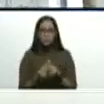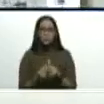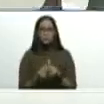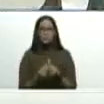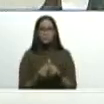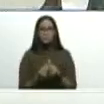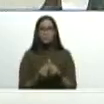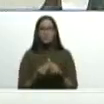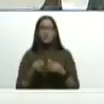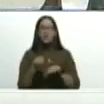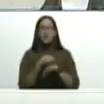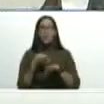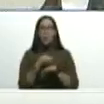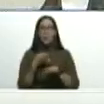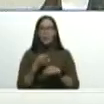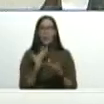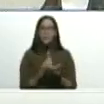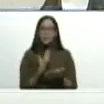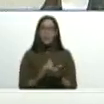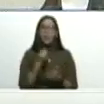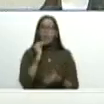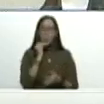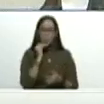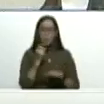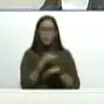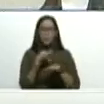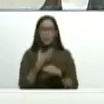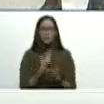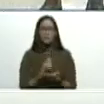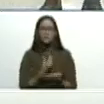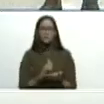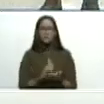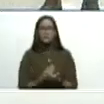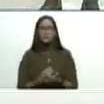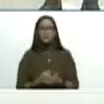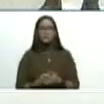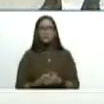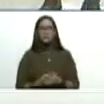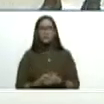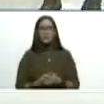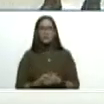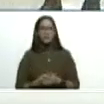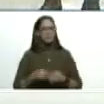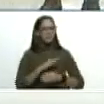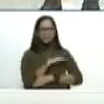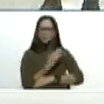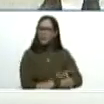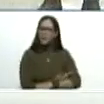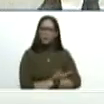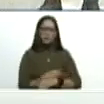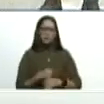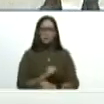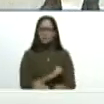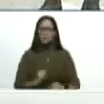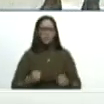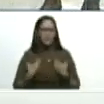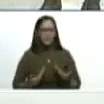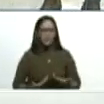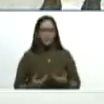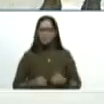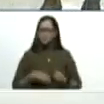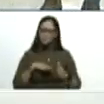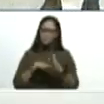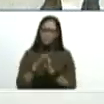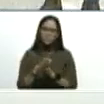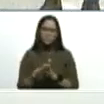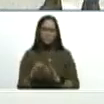gobernador del estado Monagas, joven gobernador del estado Monagas, incansable, infatigable, con un mapa muy